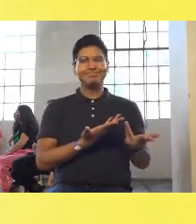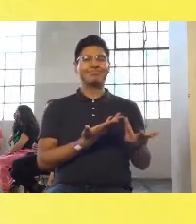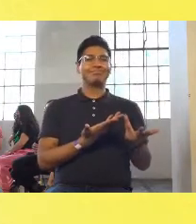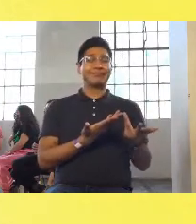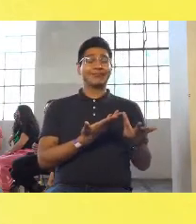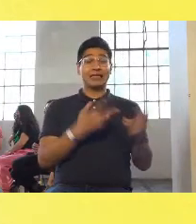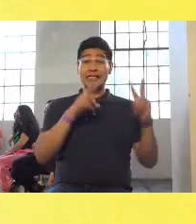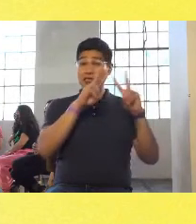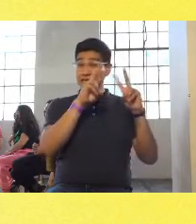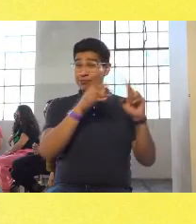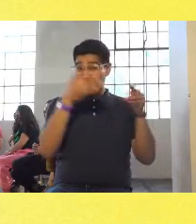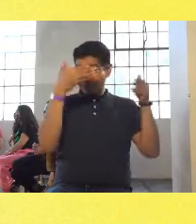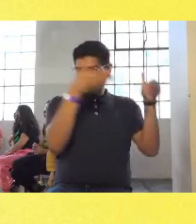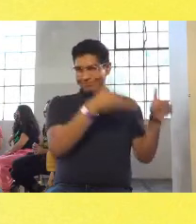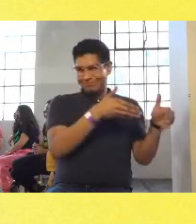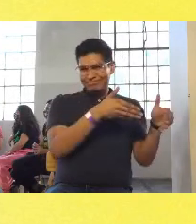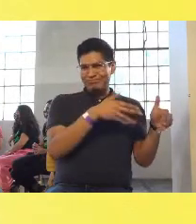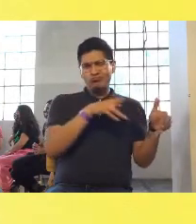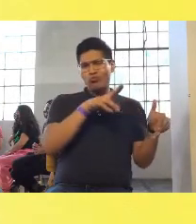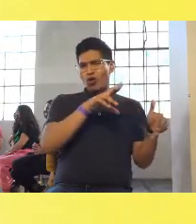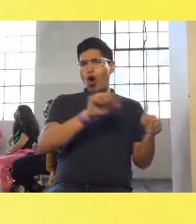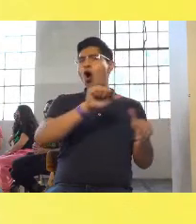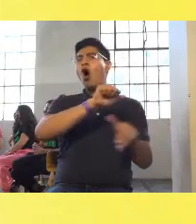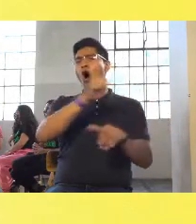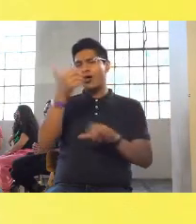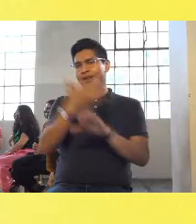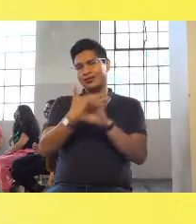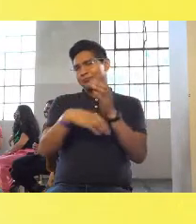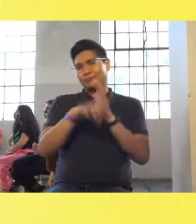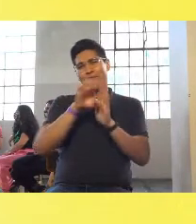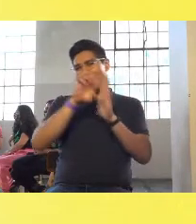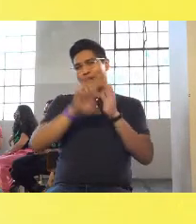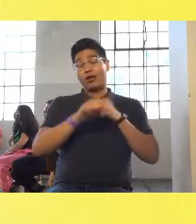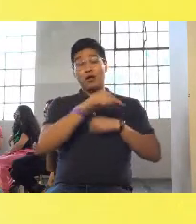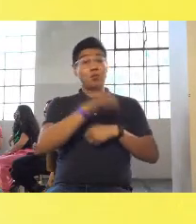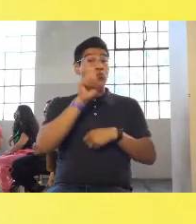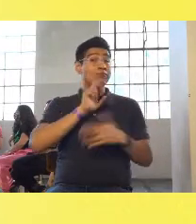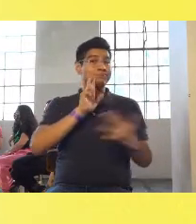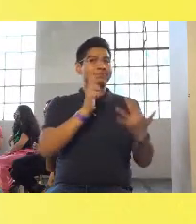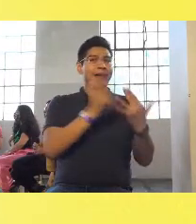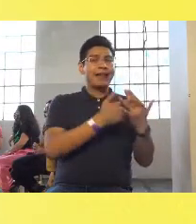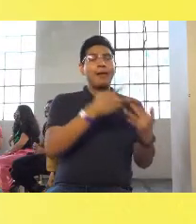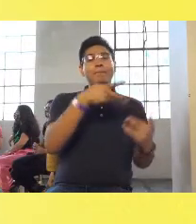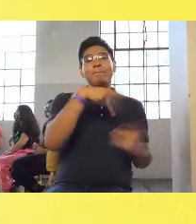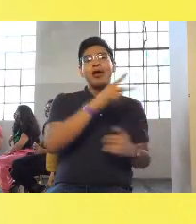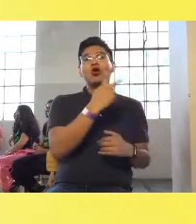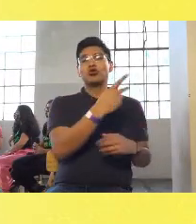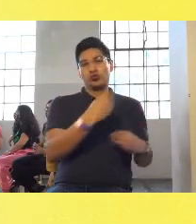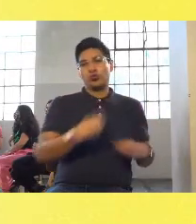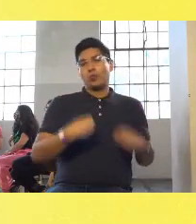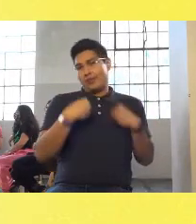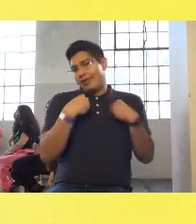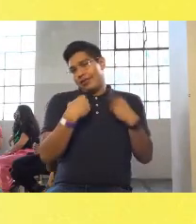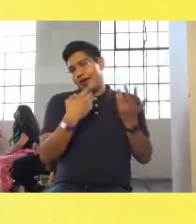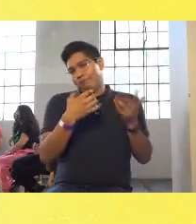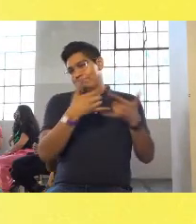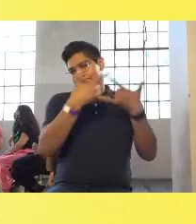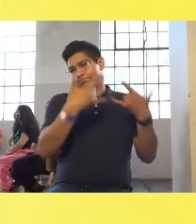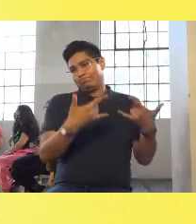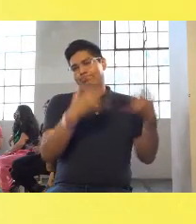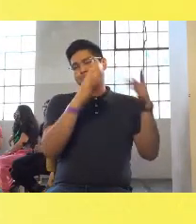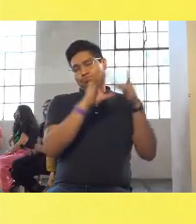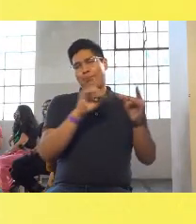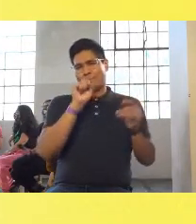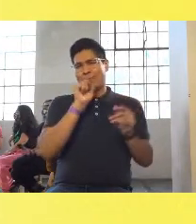las narrativas no se centren en su muerte, ¿no? Sino como de lo que fueron en vida y de lo que dejaron, ¿no? como justo en Día de Muertos del año pasado hicimos como